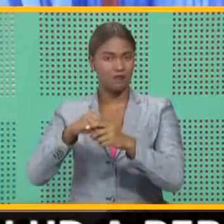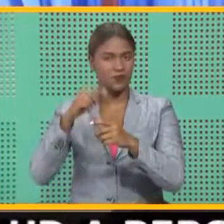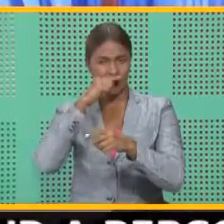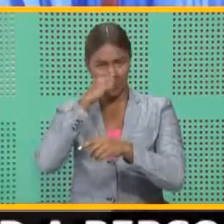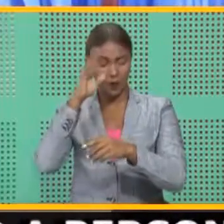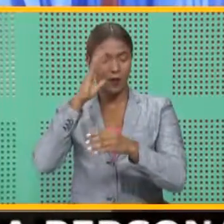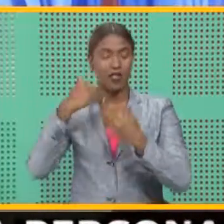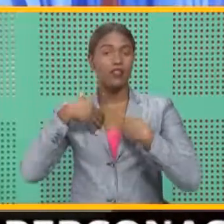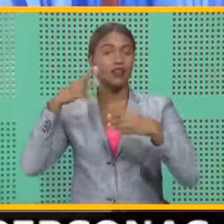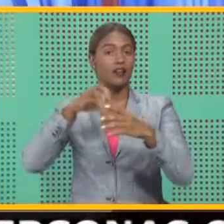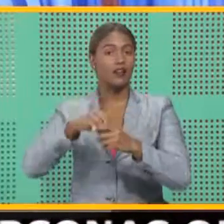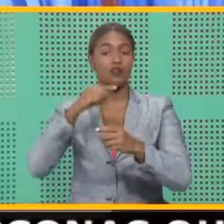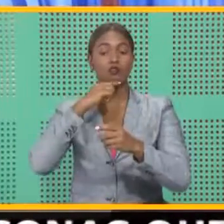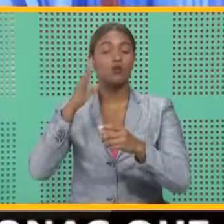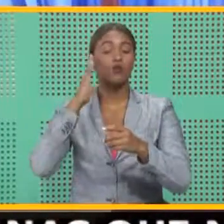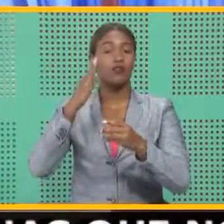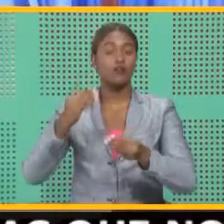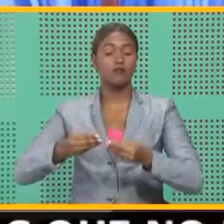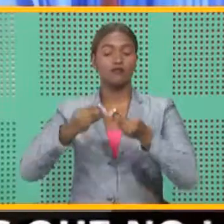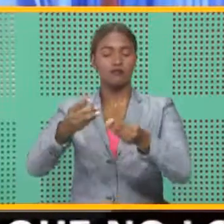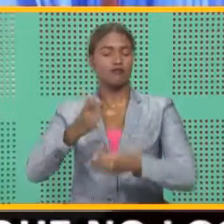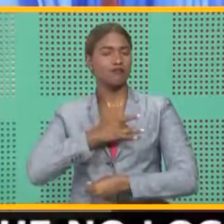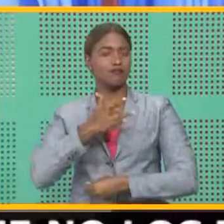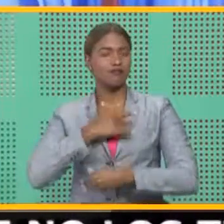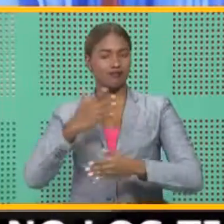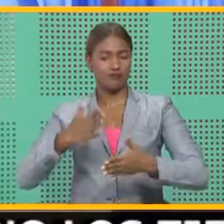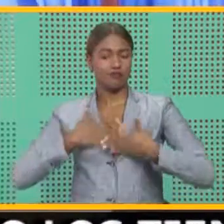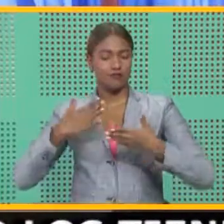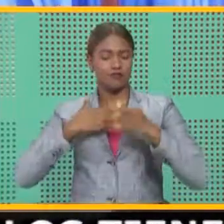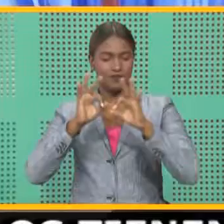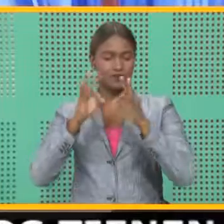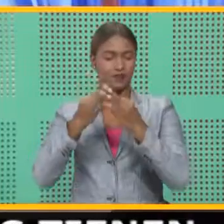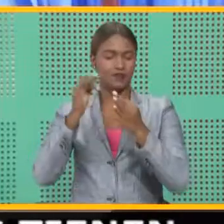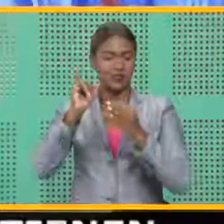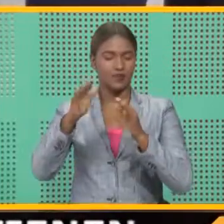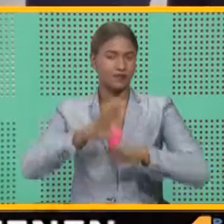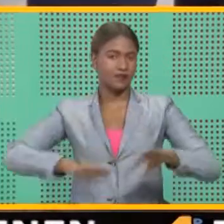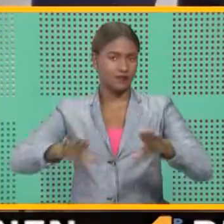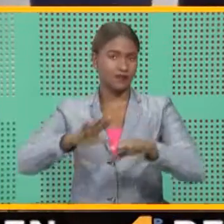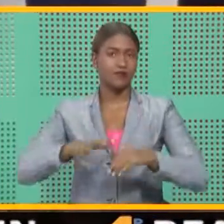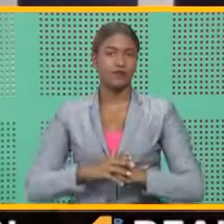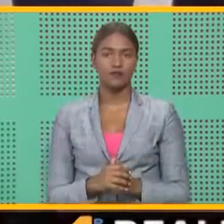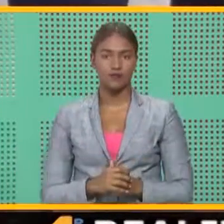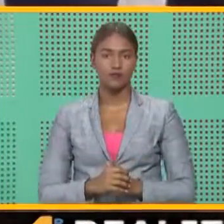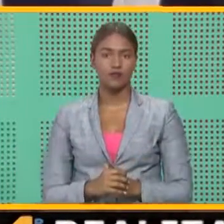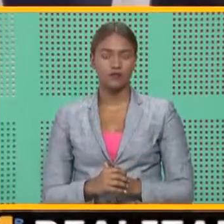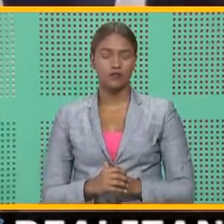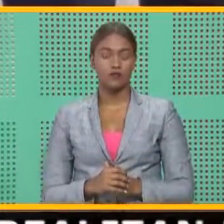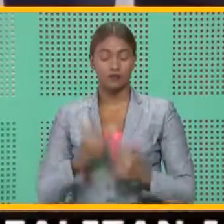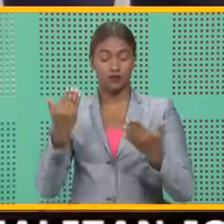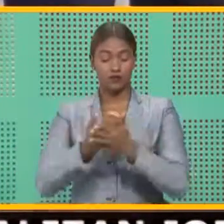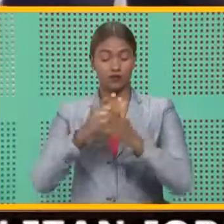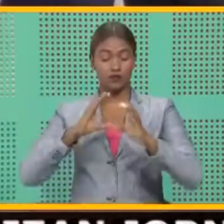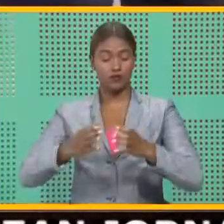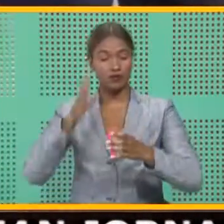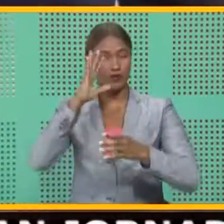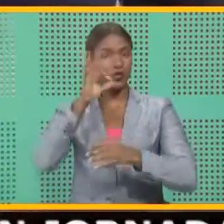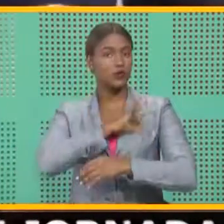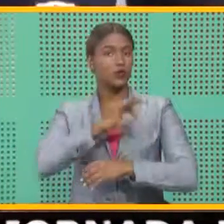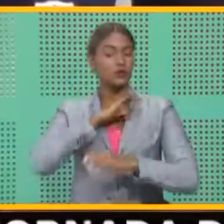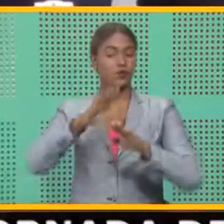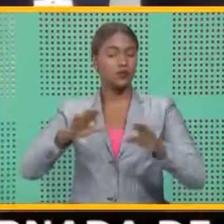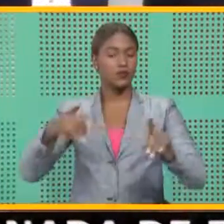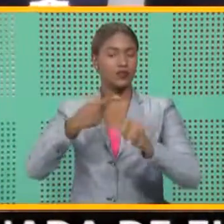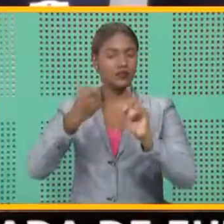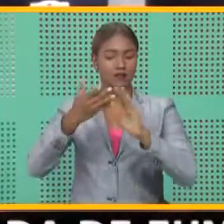que llenará sin lugar a dudas de alegría a las familias de este sector. El centro beneficiará a los